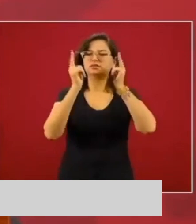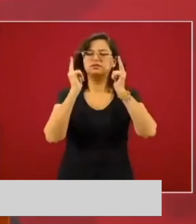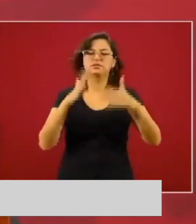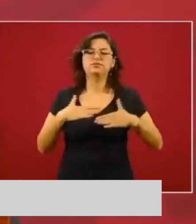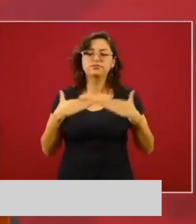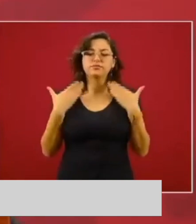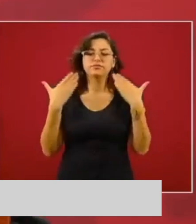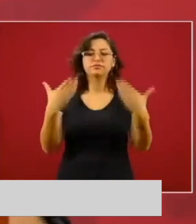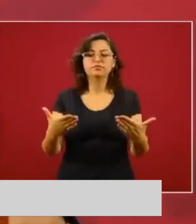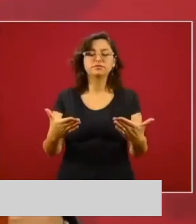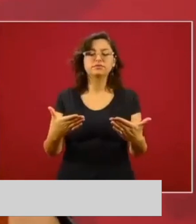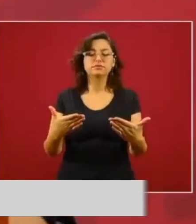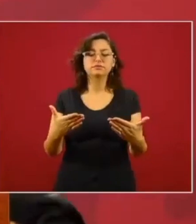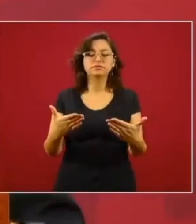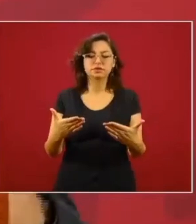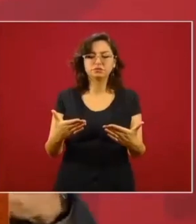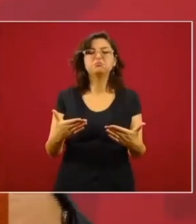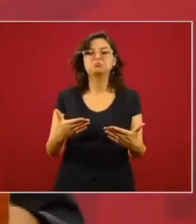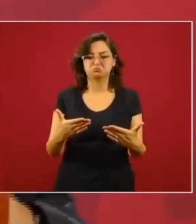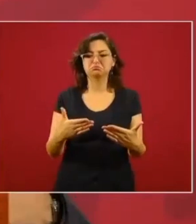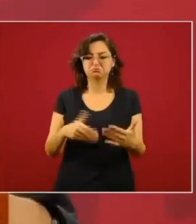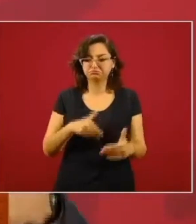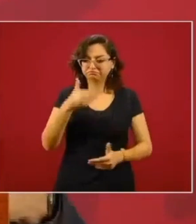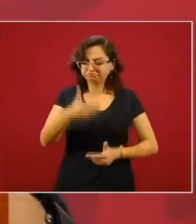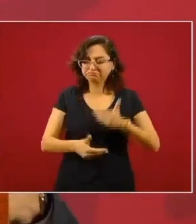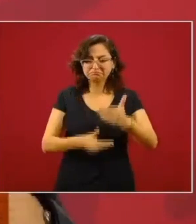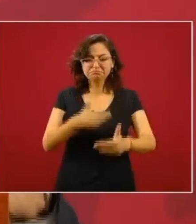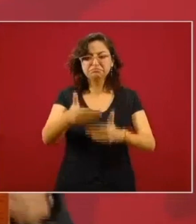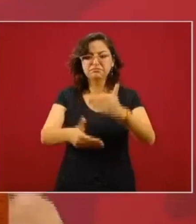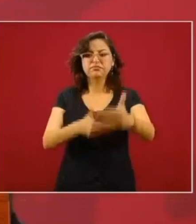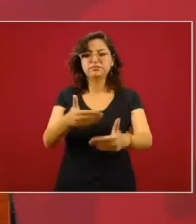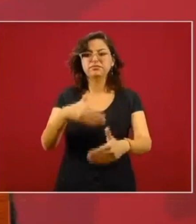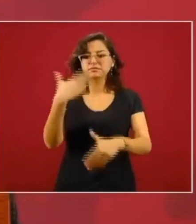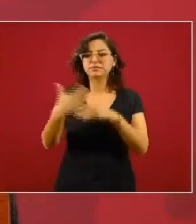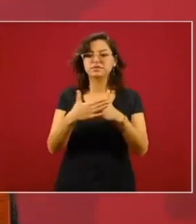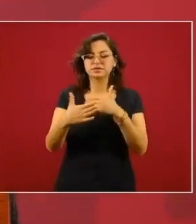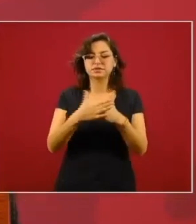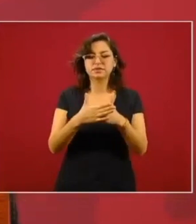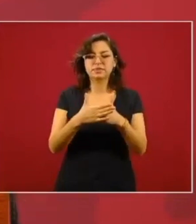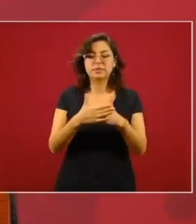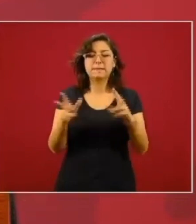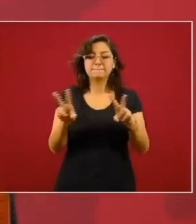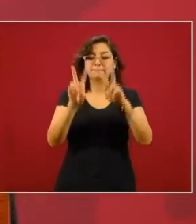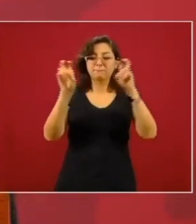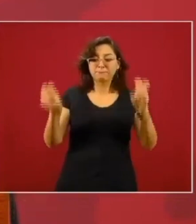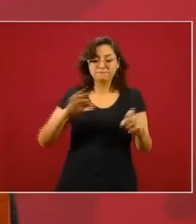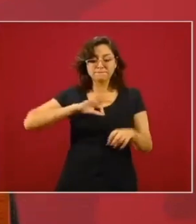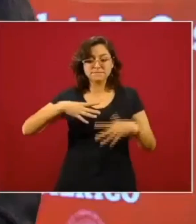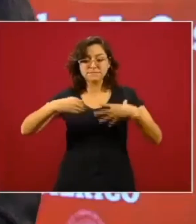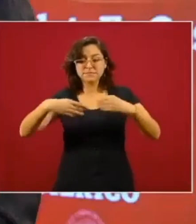de que vamos a terminar de domar la